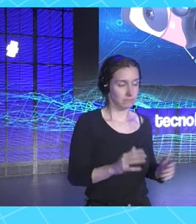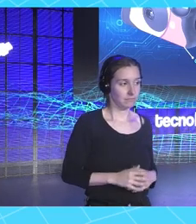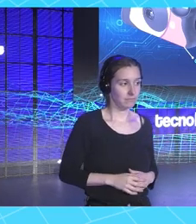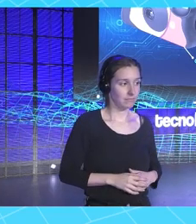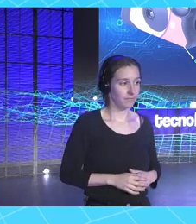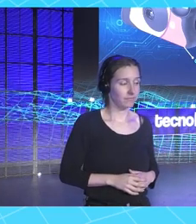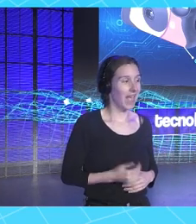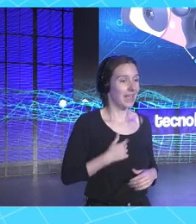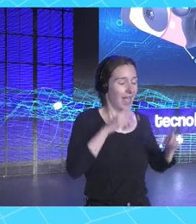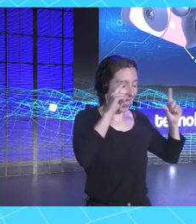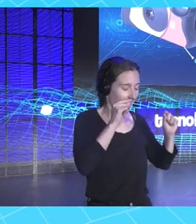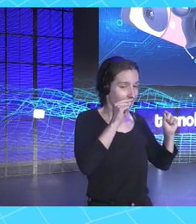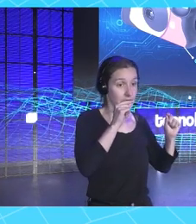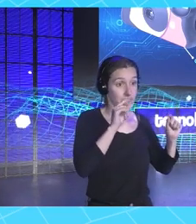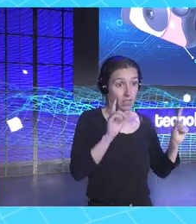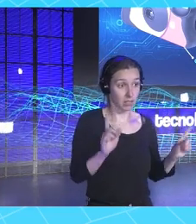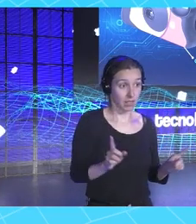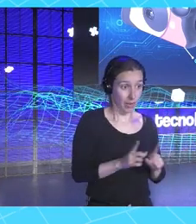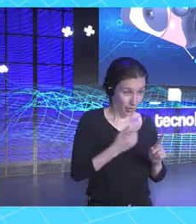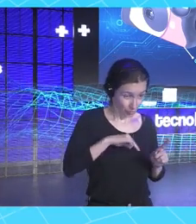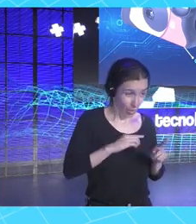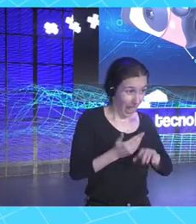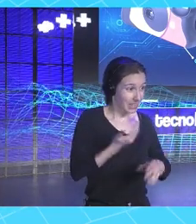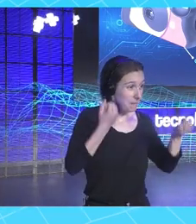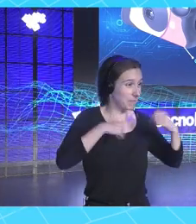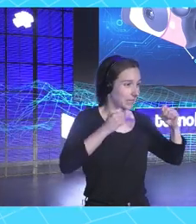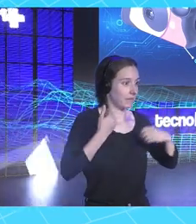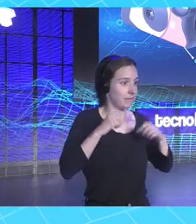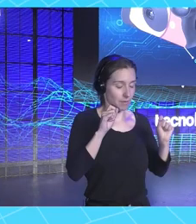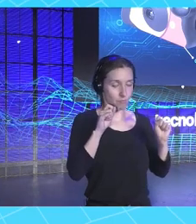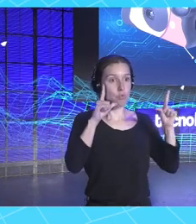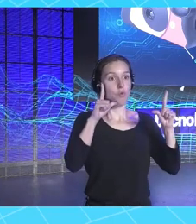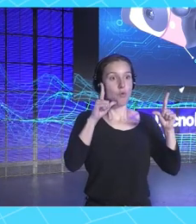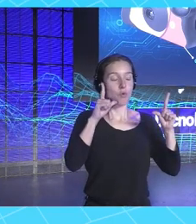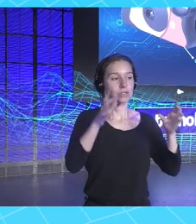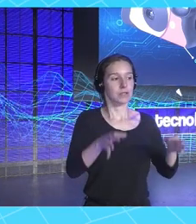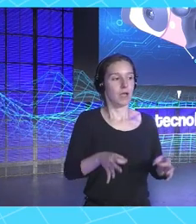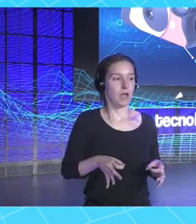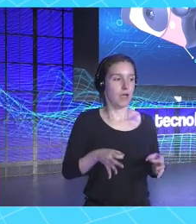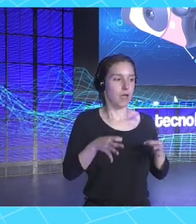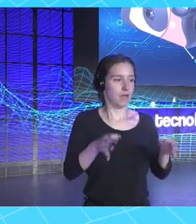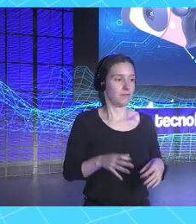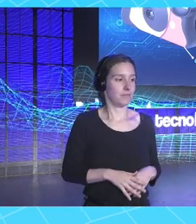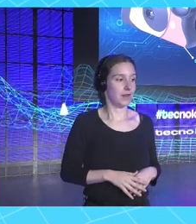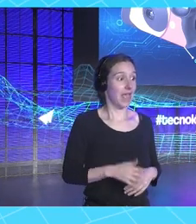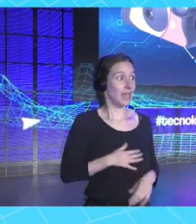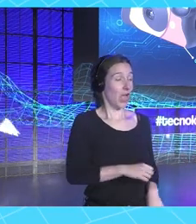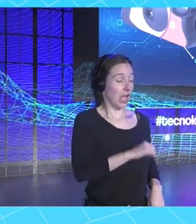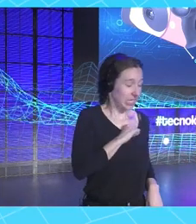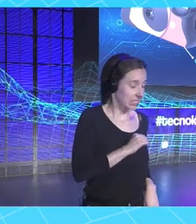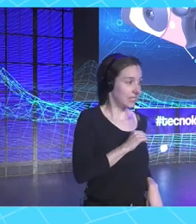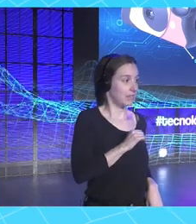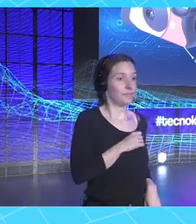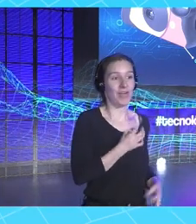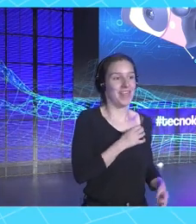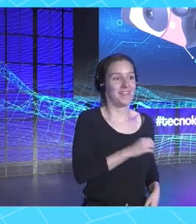es que he salido con los ojos cerrados nosotros estábamos entrenados para no salir con los ojos cerrados es que estoy estornudando estornudas